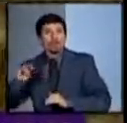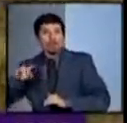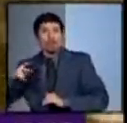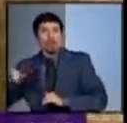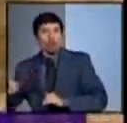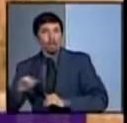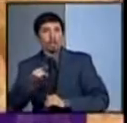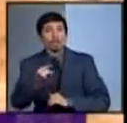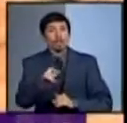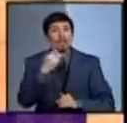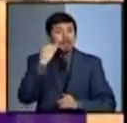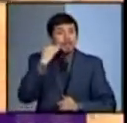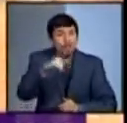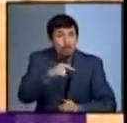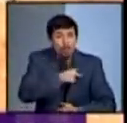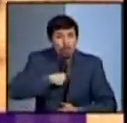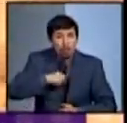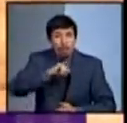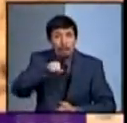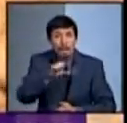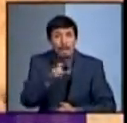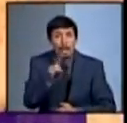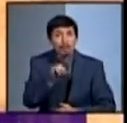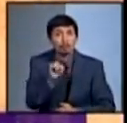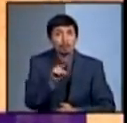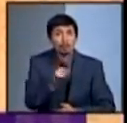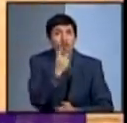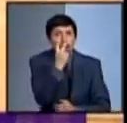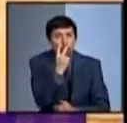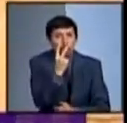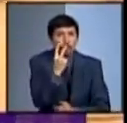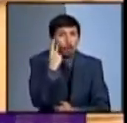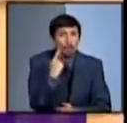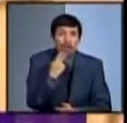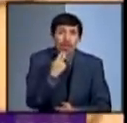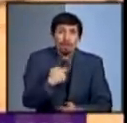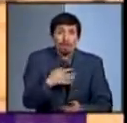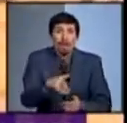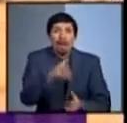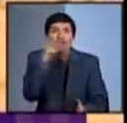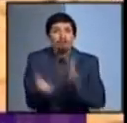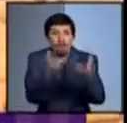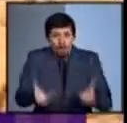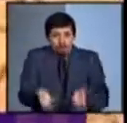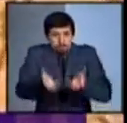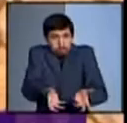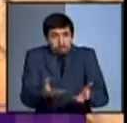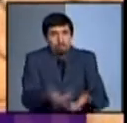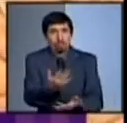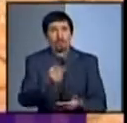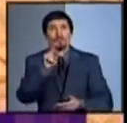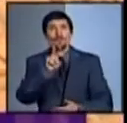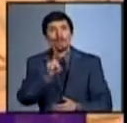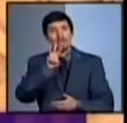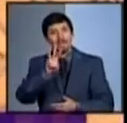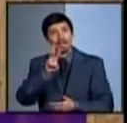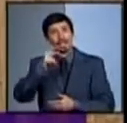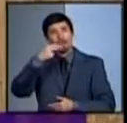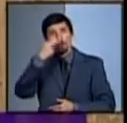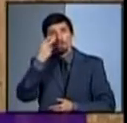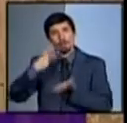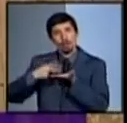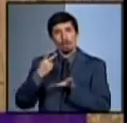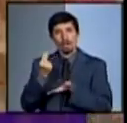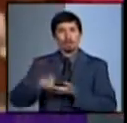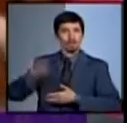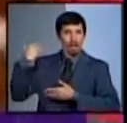lactante llamado Jesús, de solo 2 días de vida, fue quemado en una hoguera el 23 de noviembre del año 2012 en